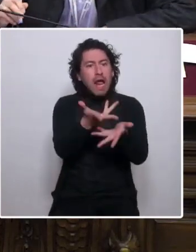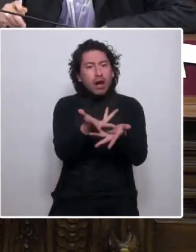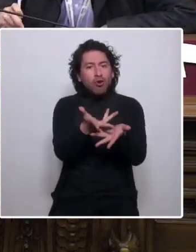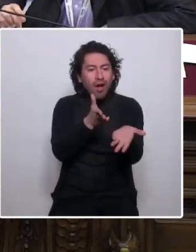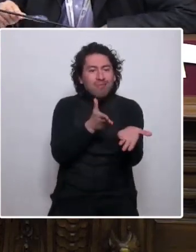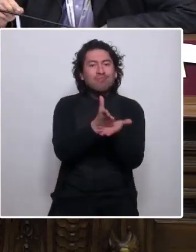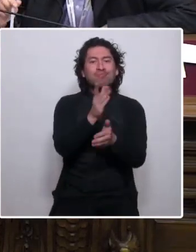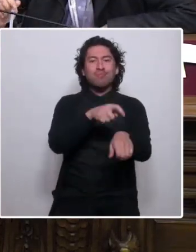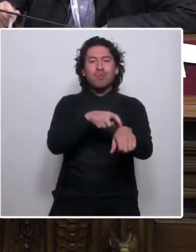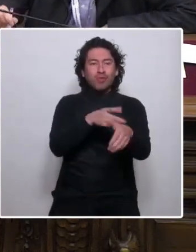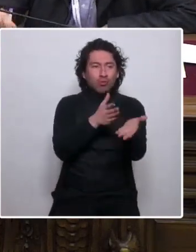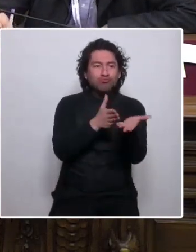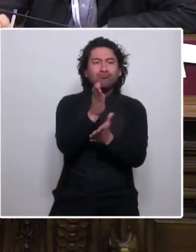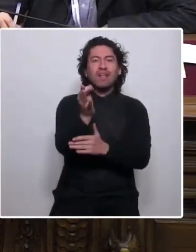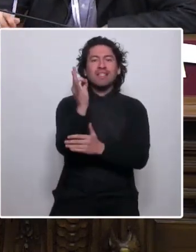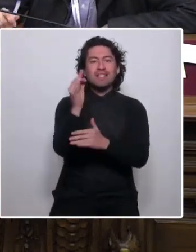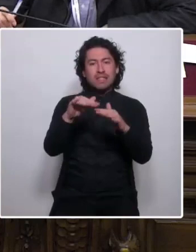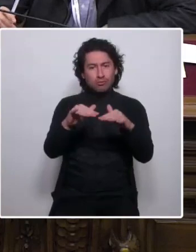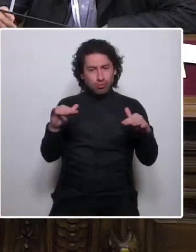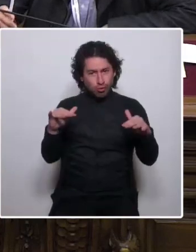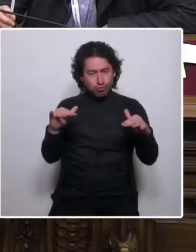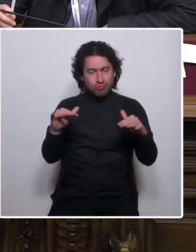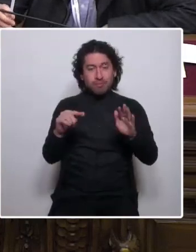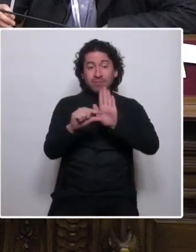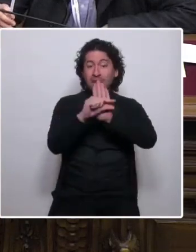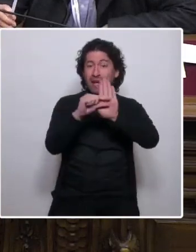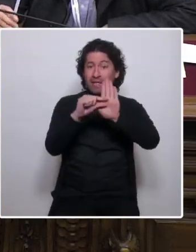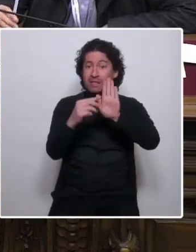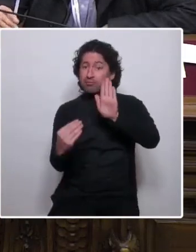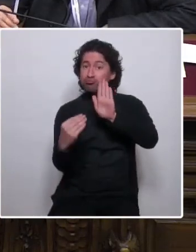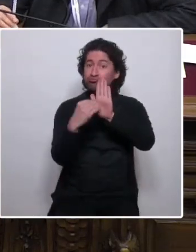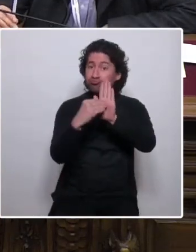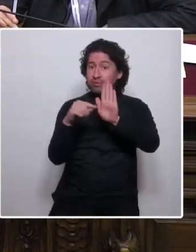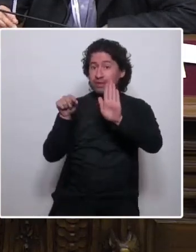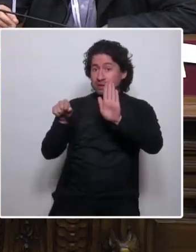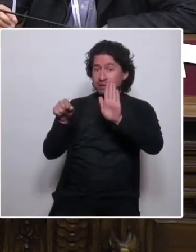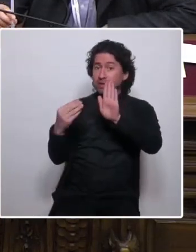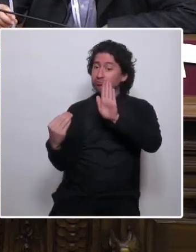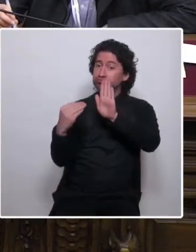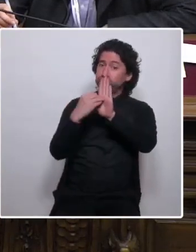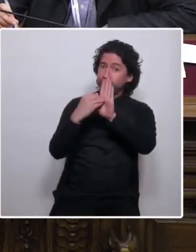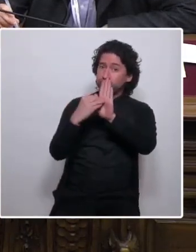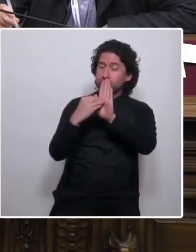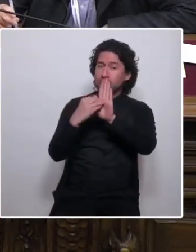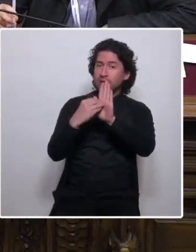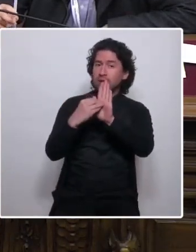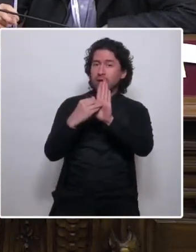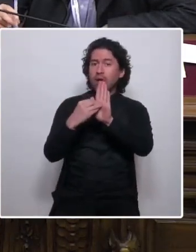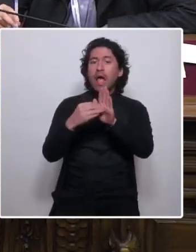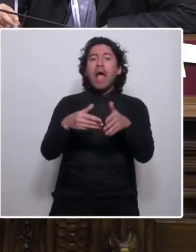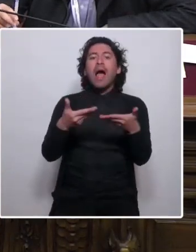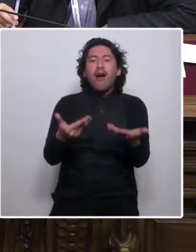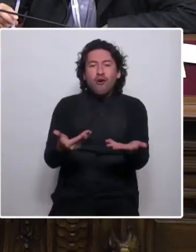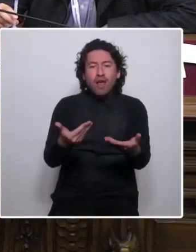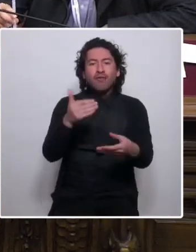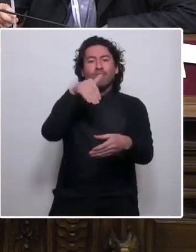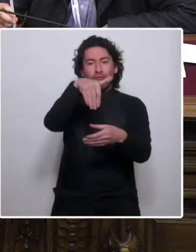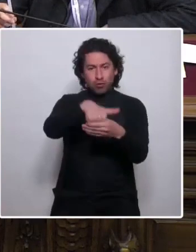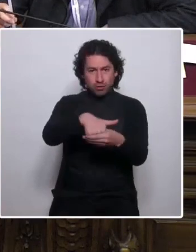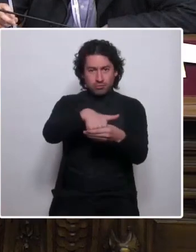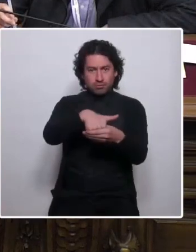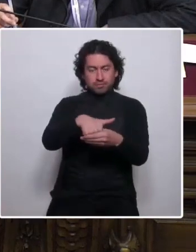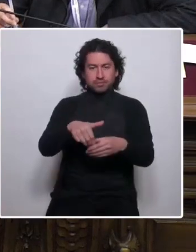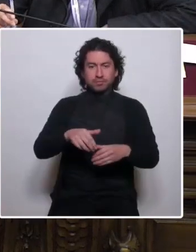de la sesión. Esa enmienda sustitutiva se pone en votación en este